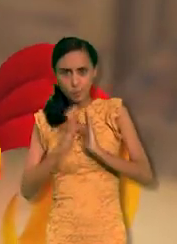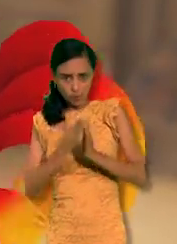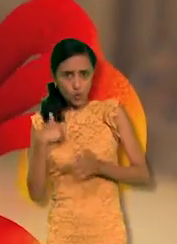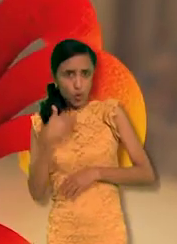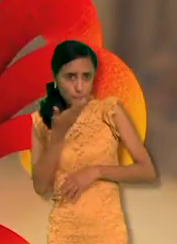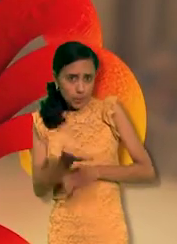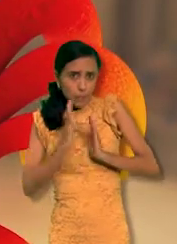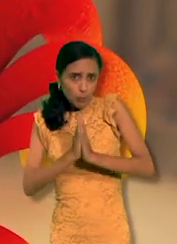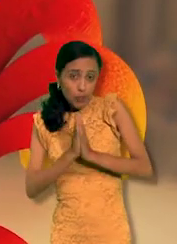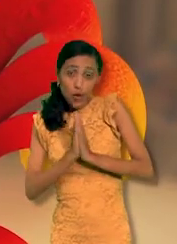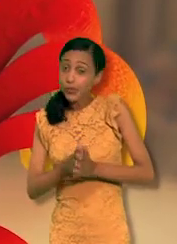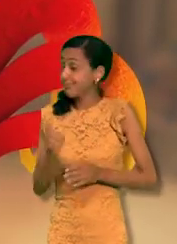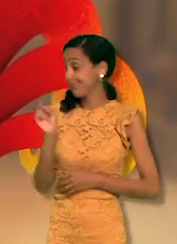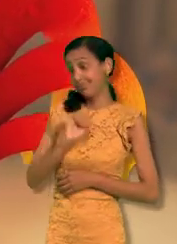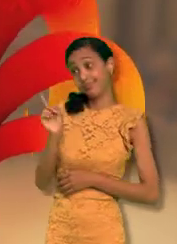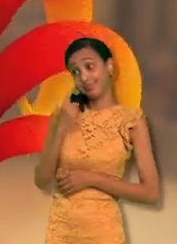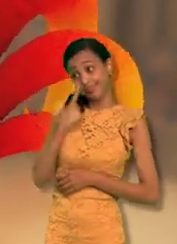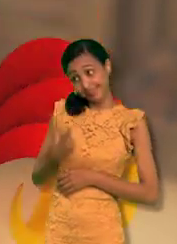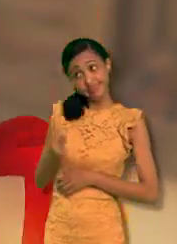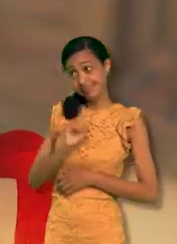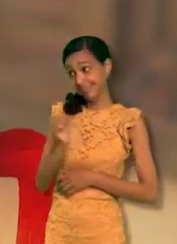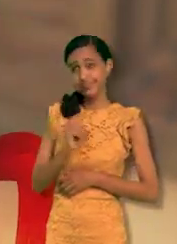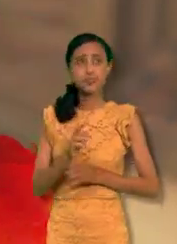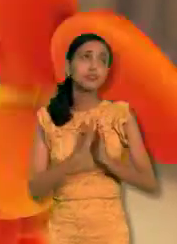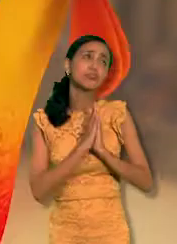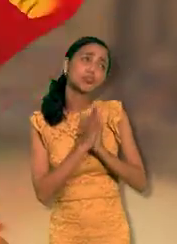¿Yo lo pedí de favor? ¡No! ¡De favor!